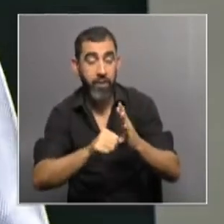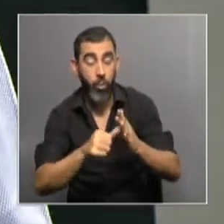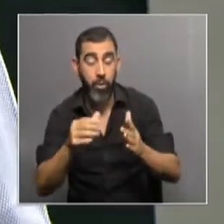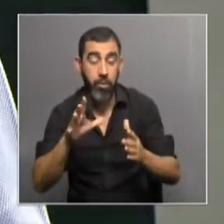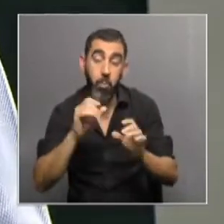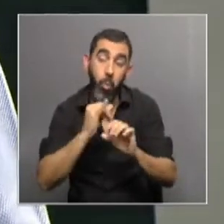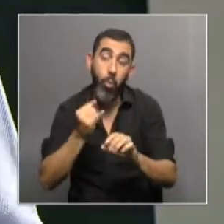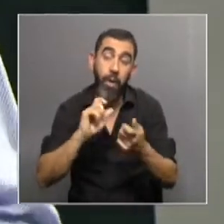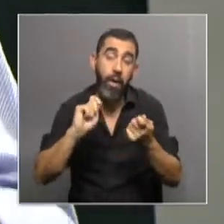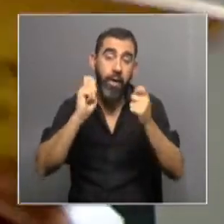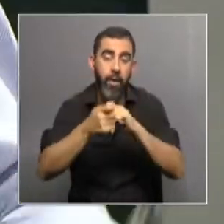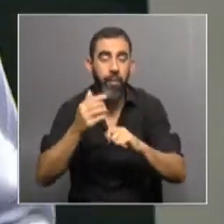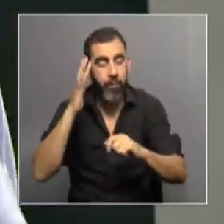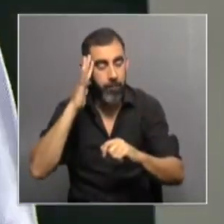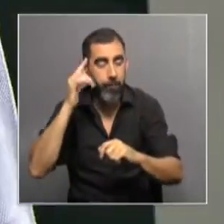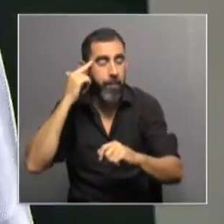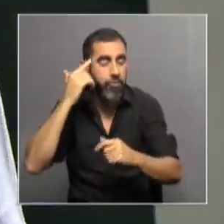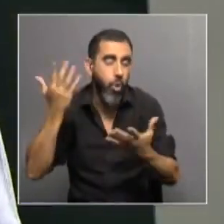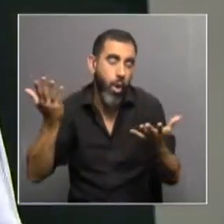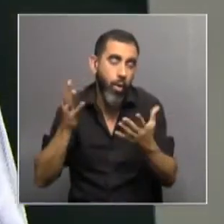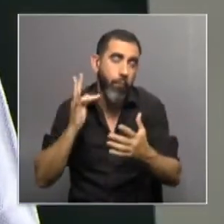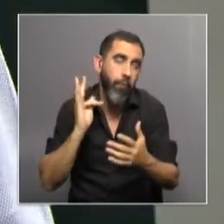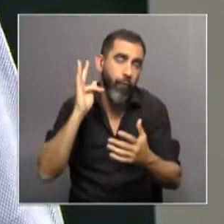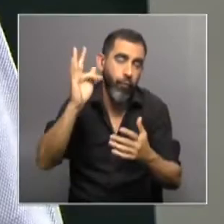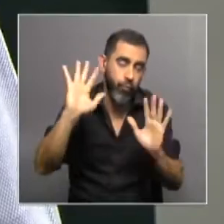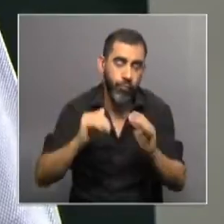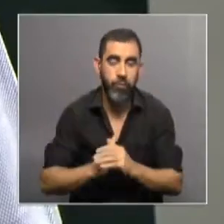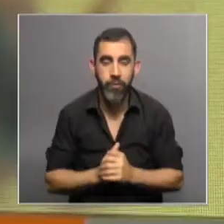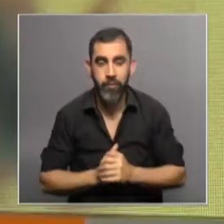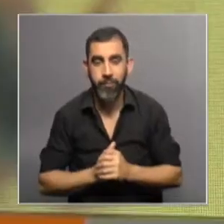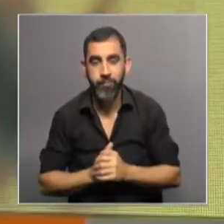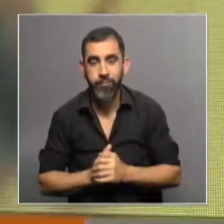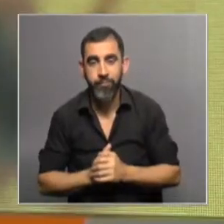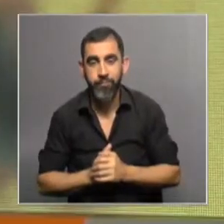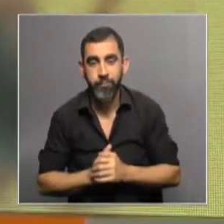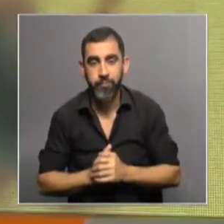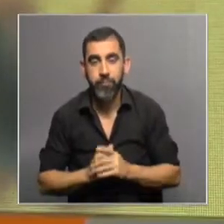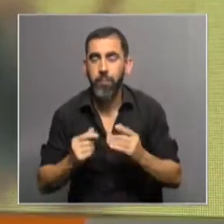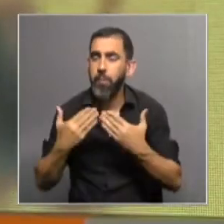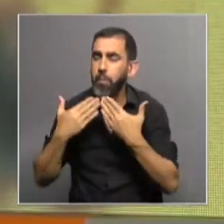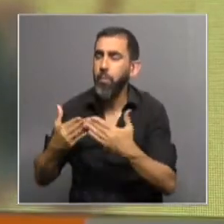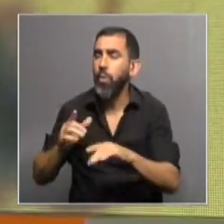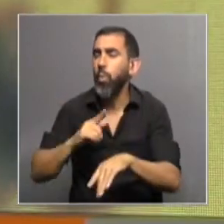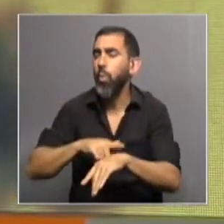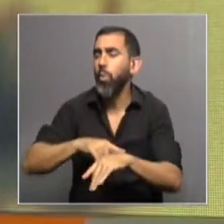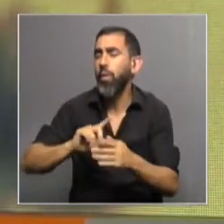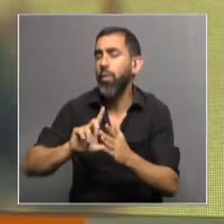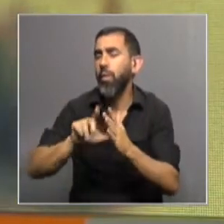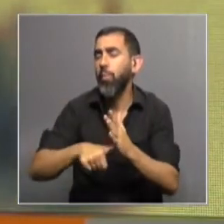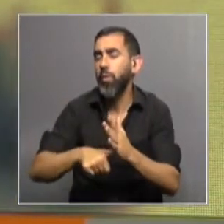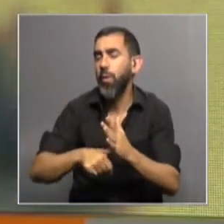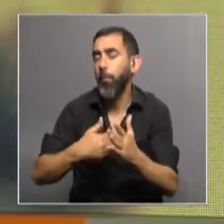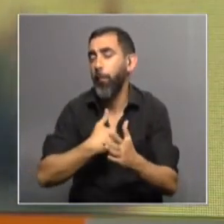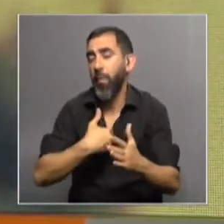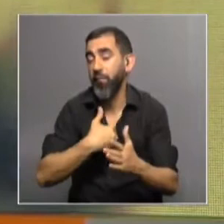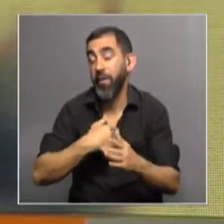se puede cambiar no sé pensamientos que me vienen observando todo esto nos preguntamos a Natalia cuánto se demoraba en hacer un perfil genético nos contaba